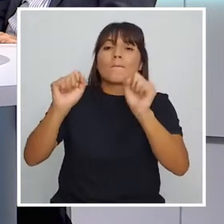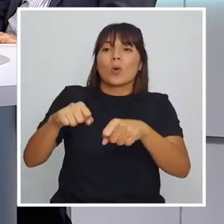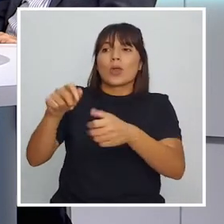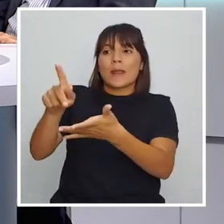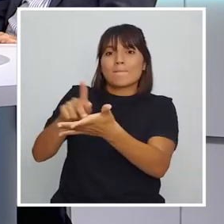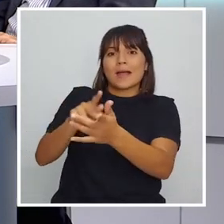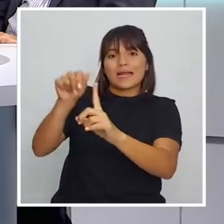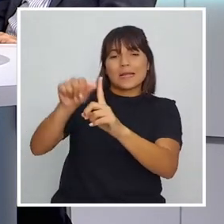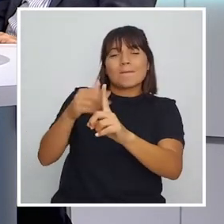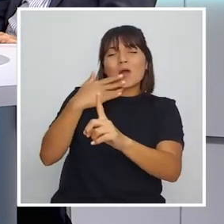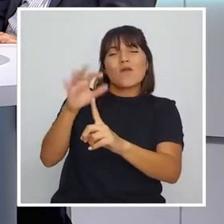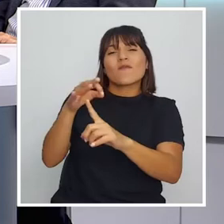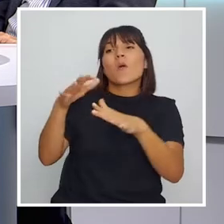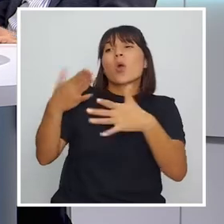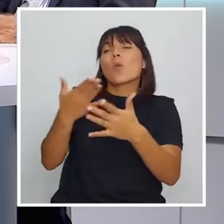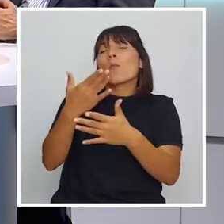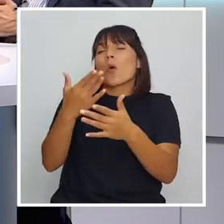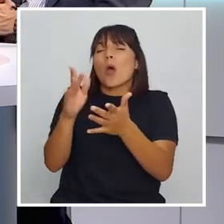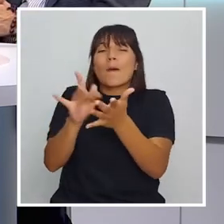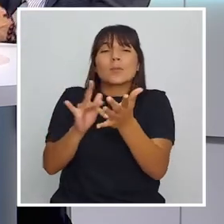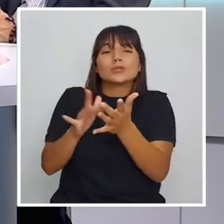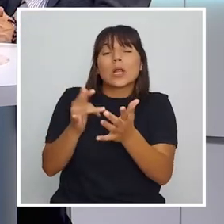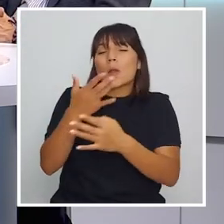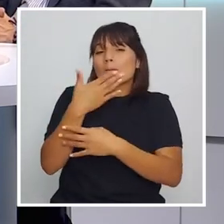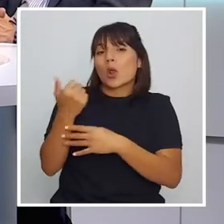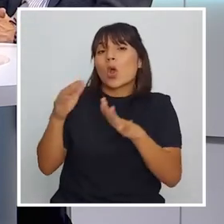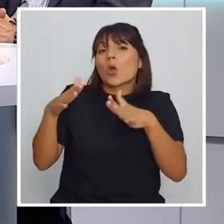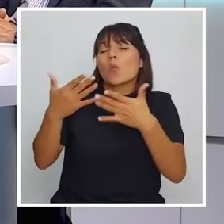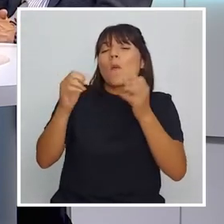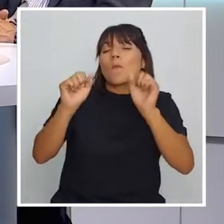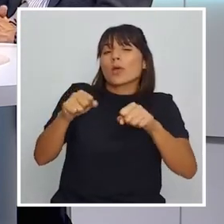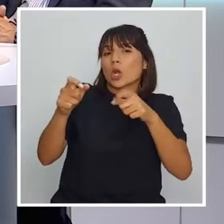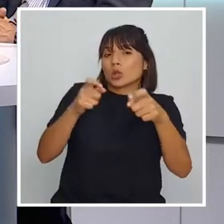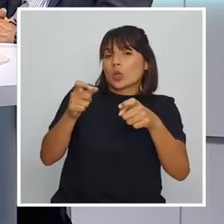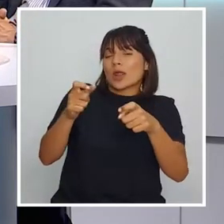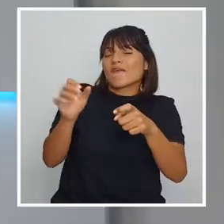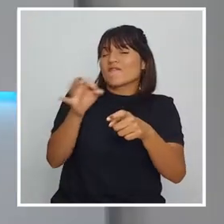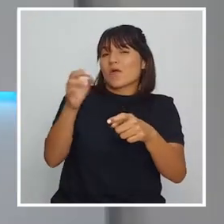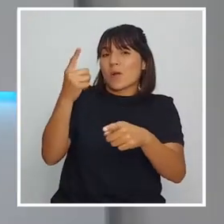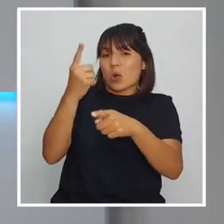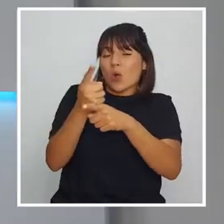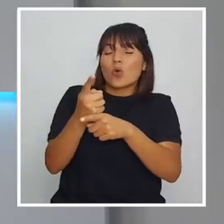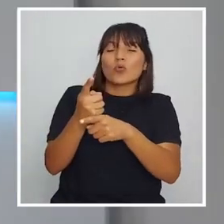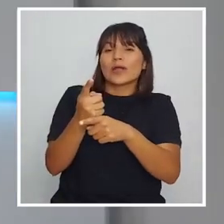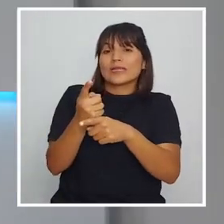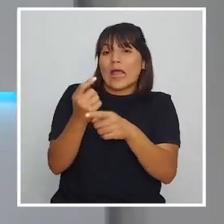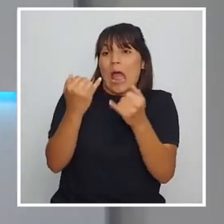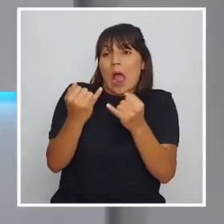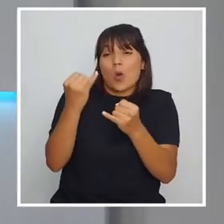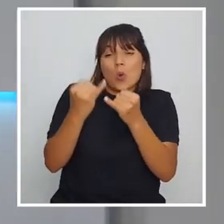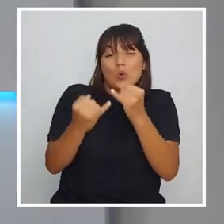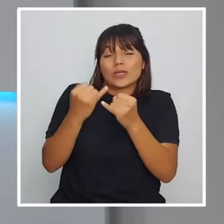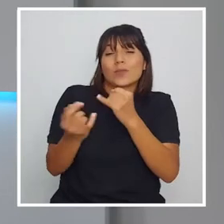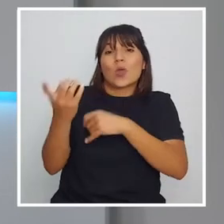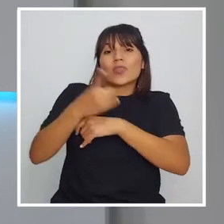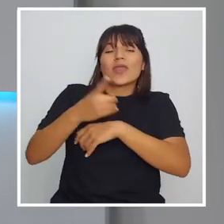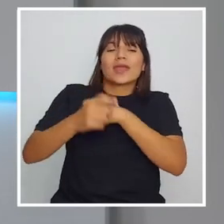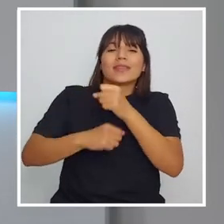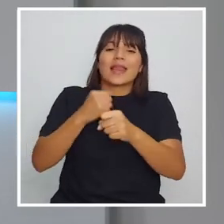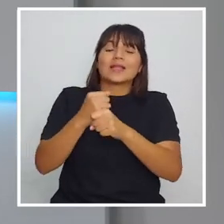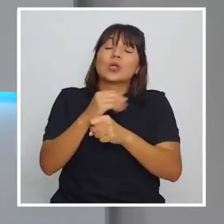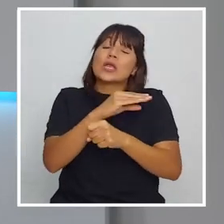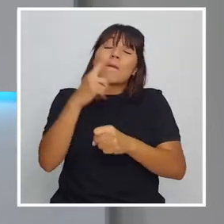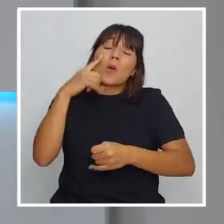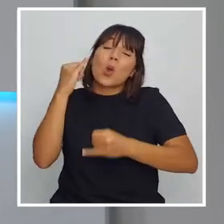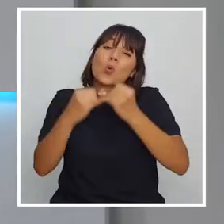poder manejarlo adecuadamente durante estos últimos días. Y por último, nada más decirles